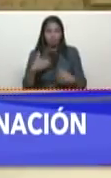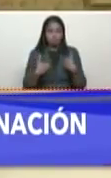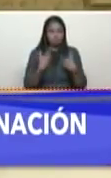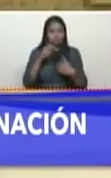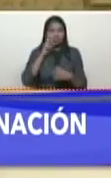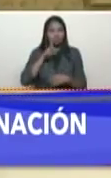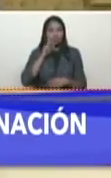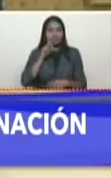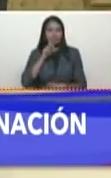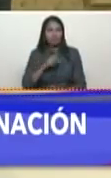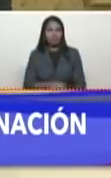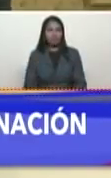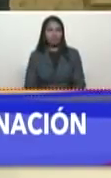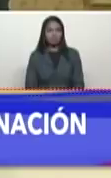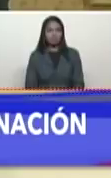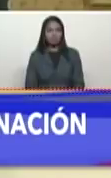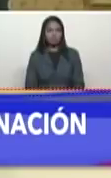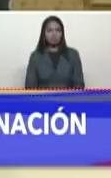mentiras